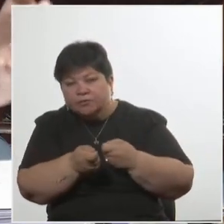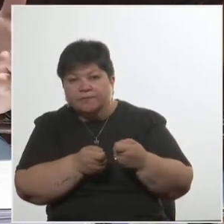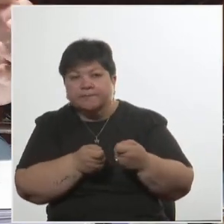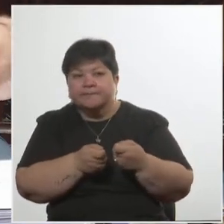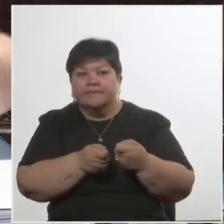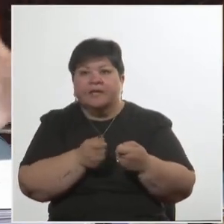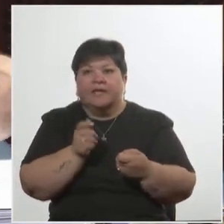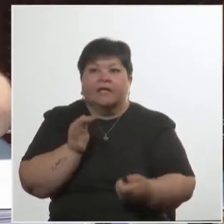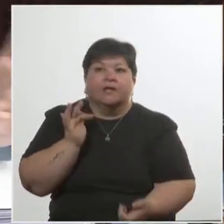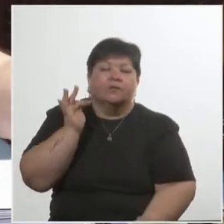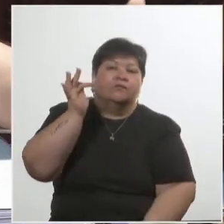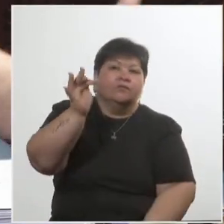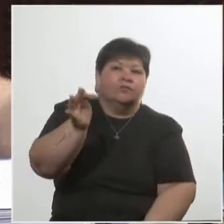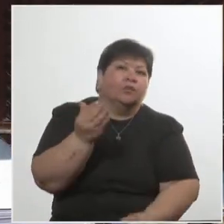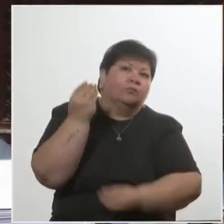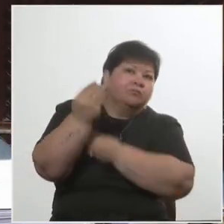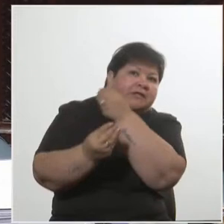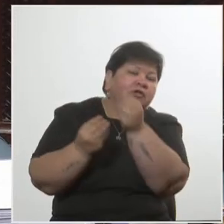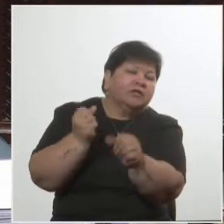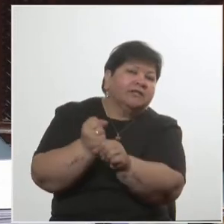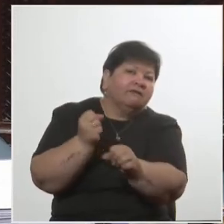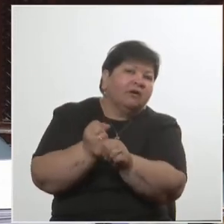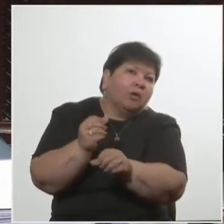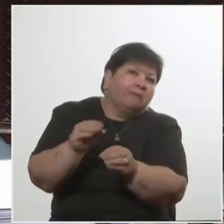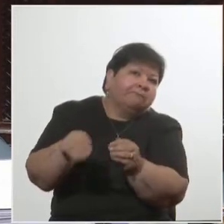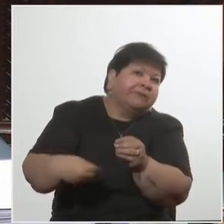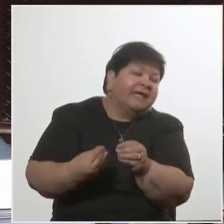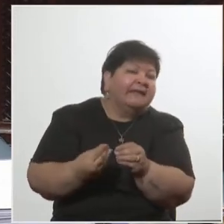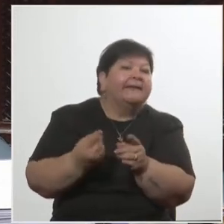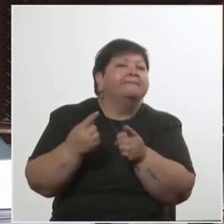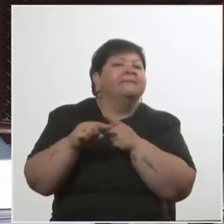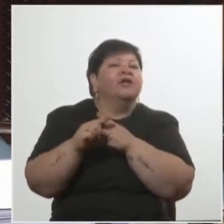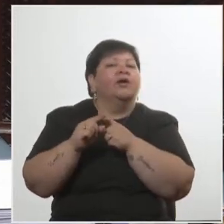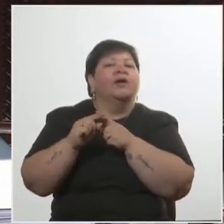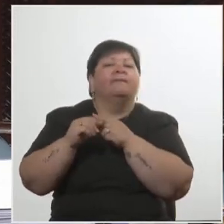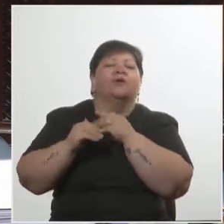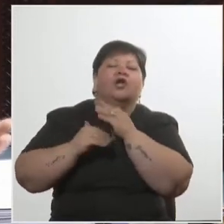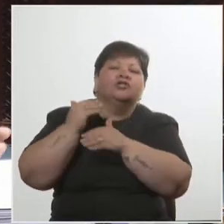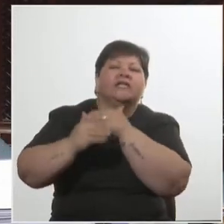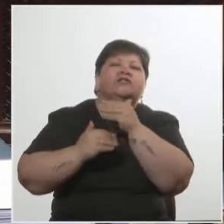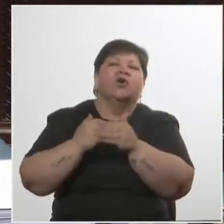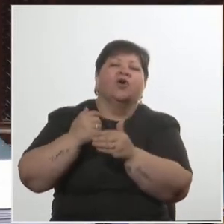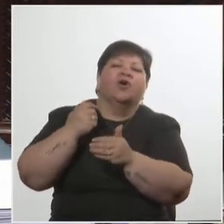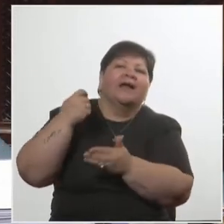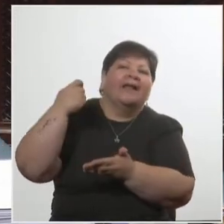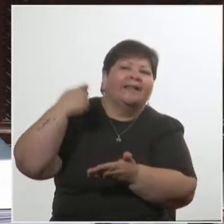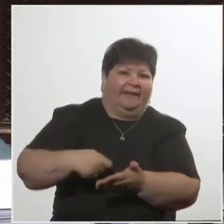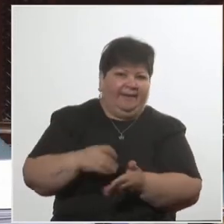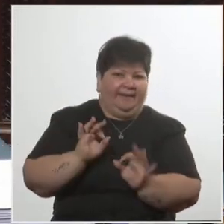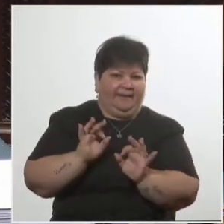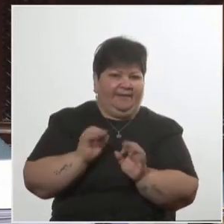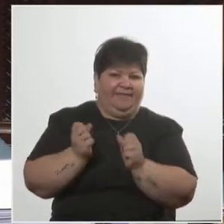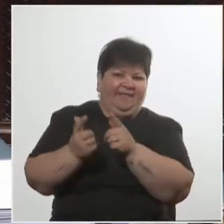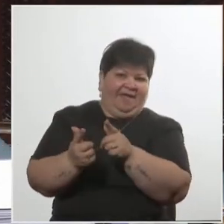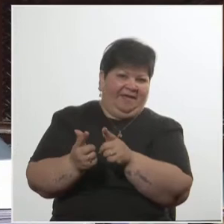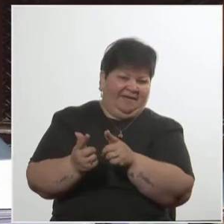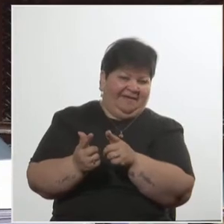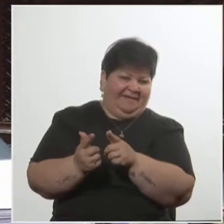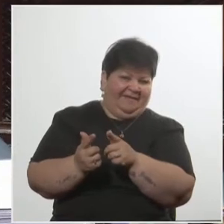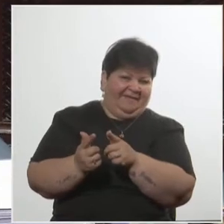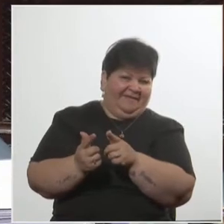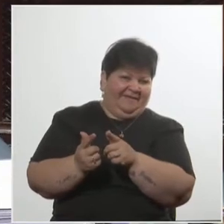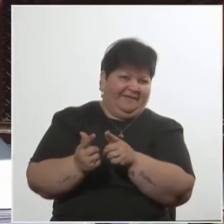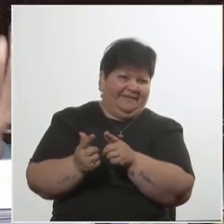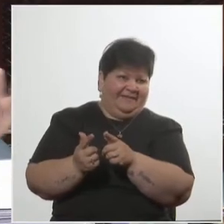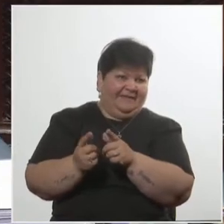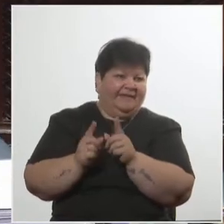en un futuro a que puesto de trabajo Se vayan a perder pero que haya un proceso que también de garantía la otra parte que es la que está trabajando allí y que